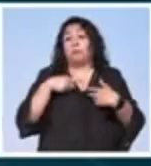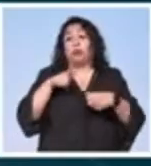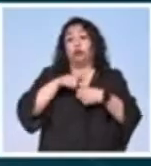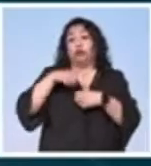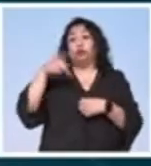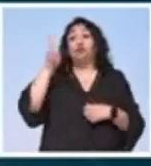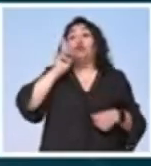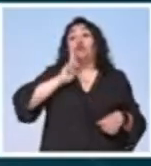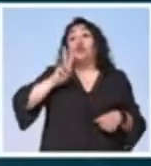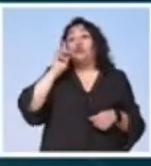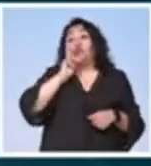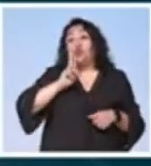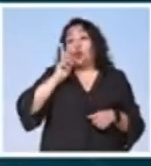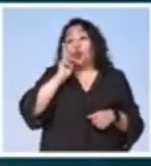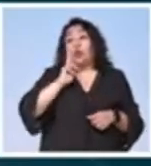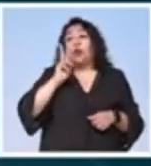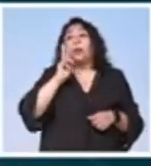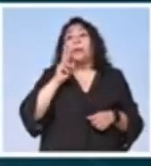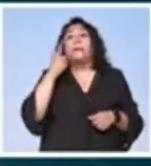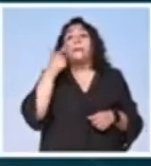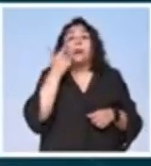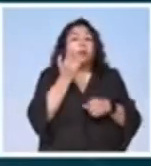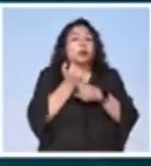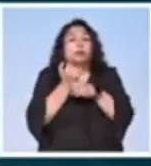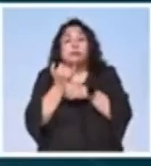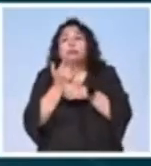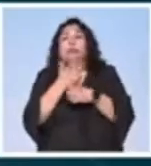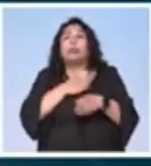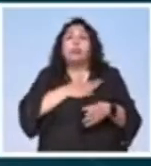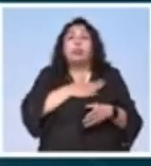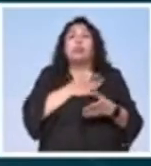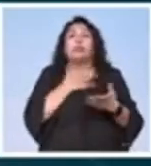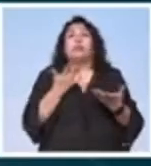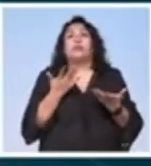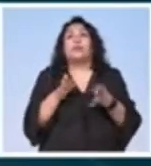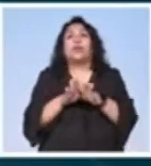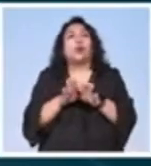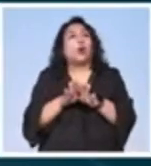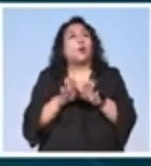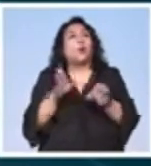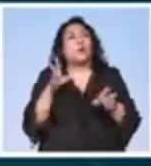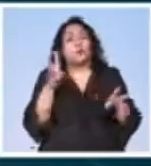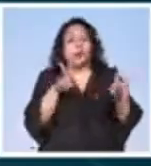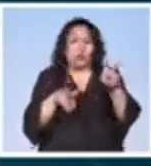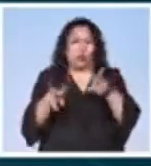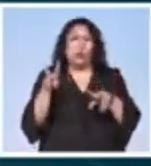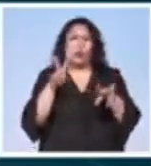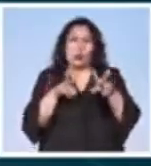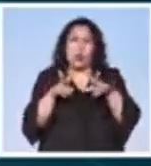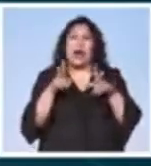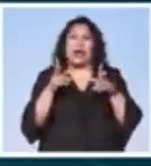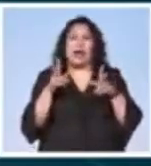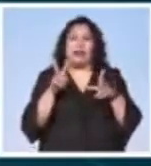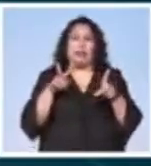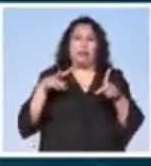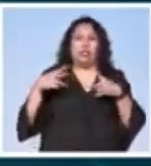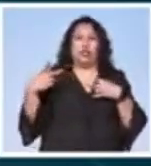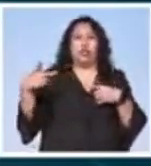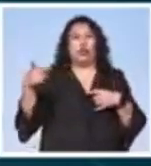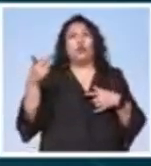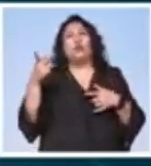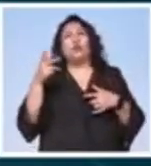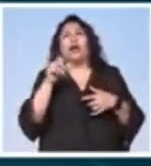personales, experimentales, donde explora ahí como esta parte audiovisual o esta visión que tiene como